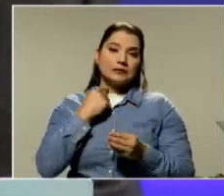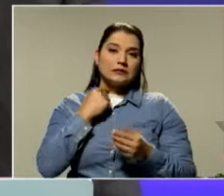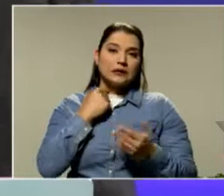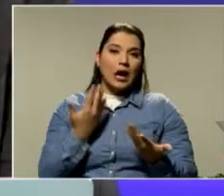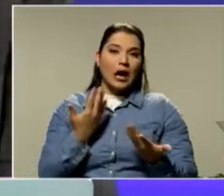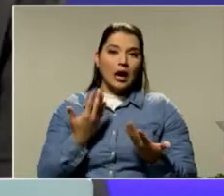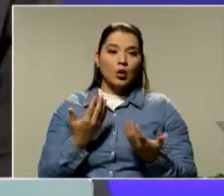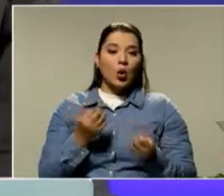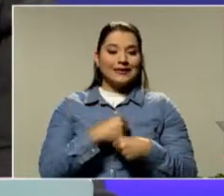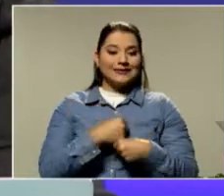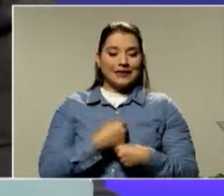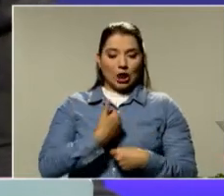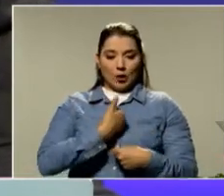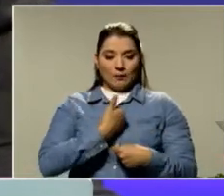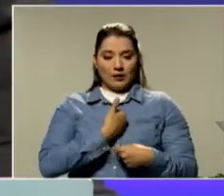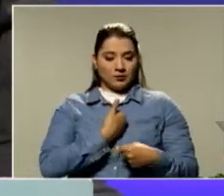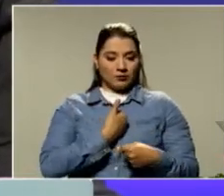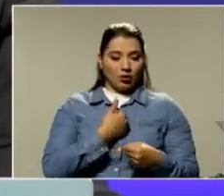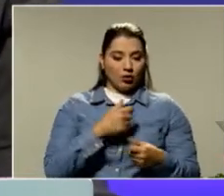herbicida, definitivamente.